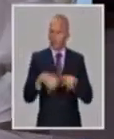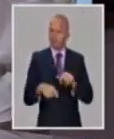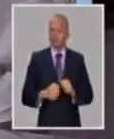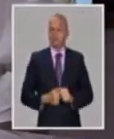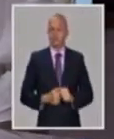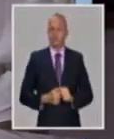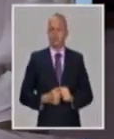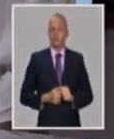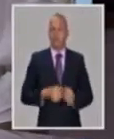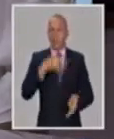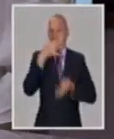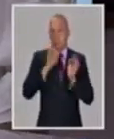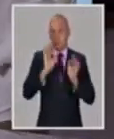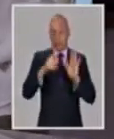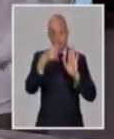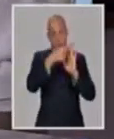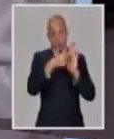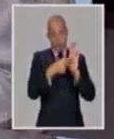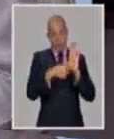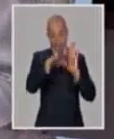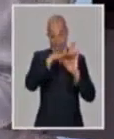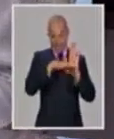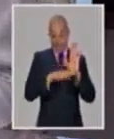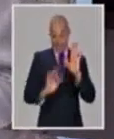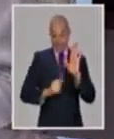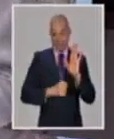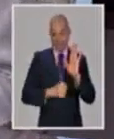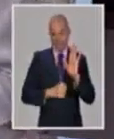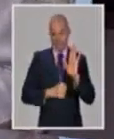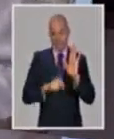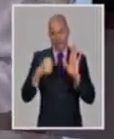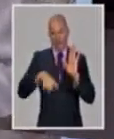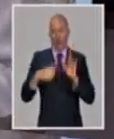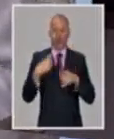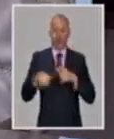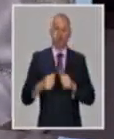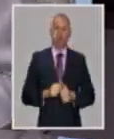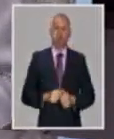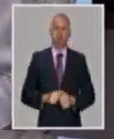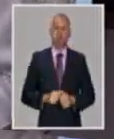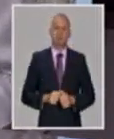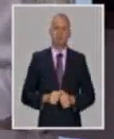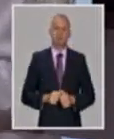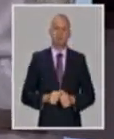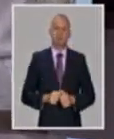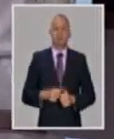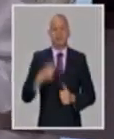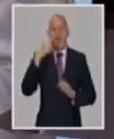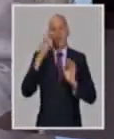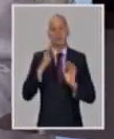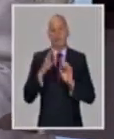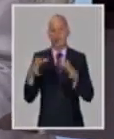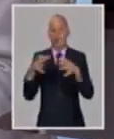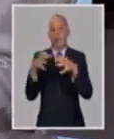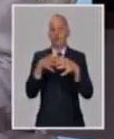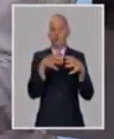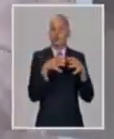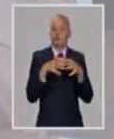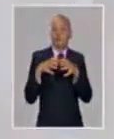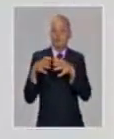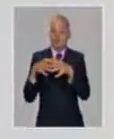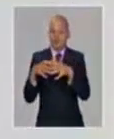medida que es diferenciar la... los precios máximos de acopio por categoría del ganado, o